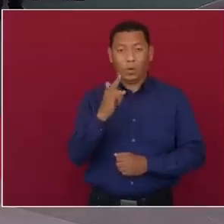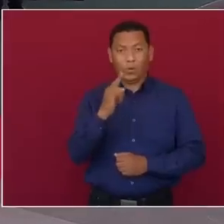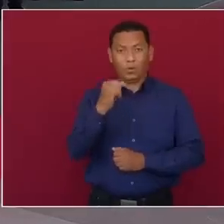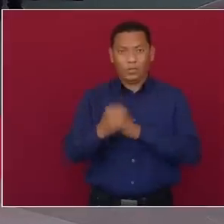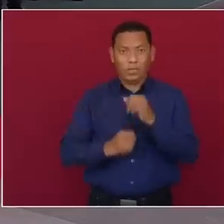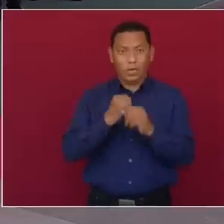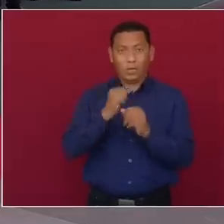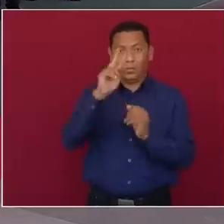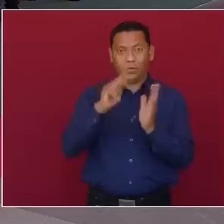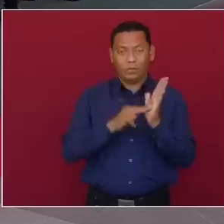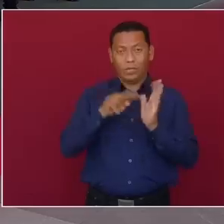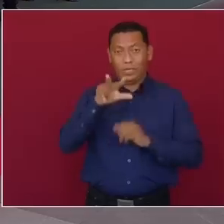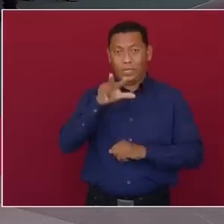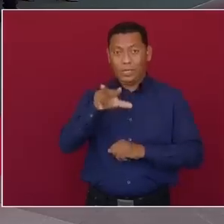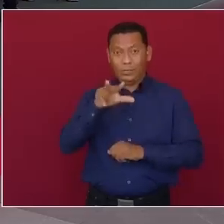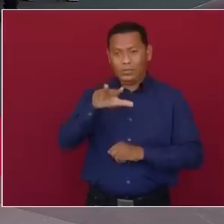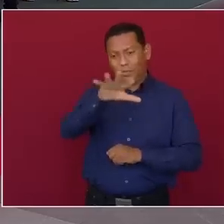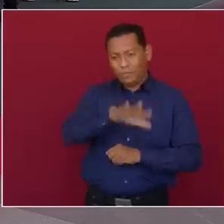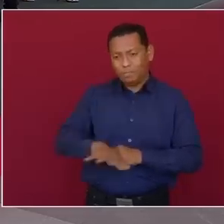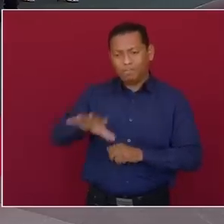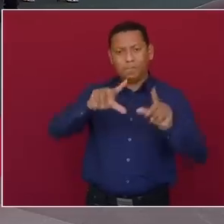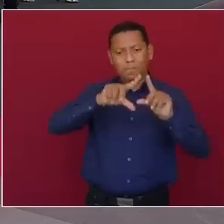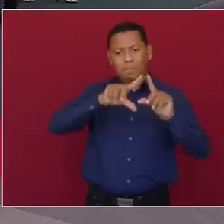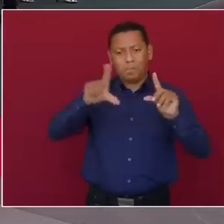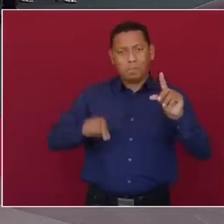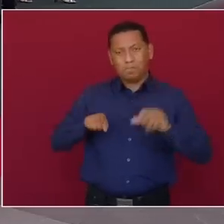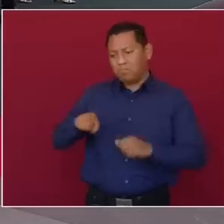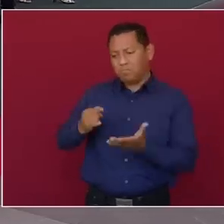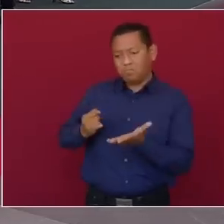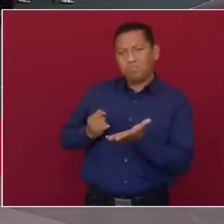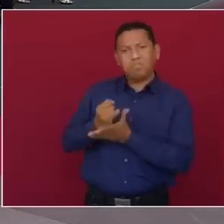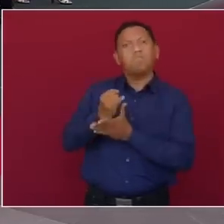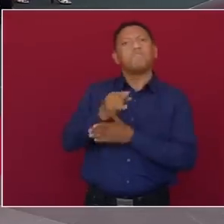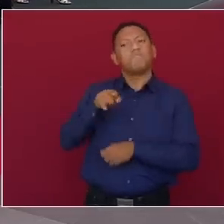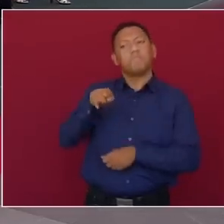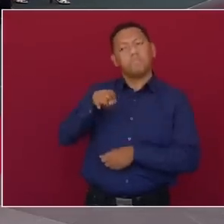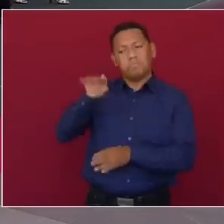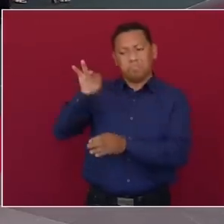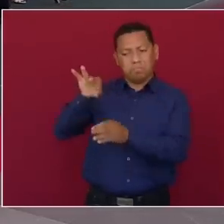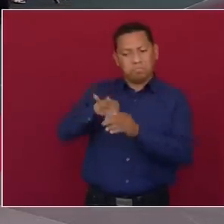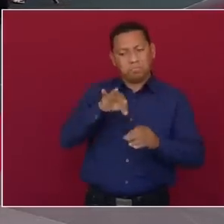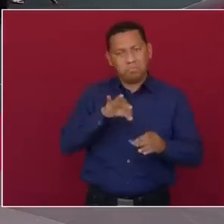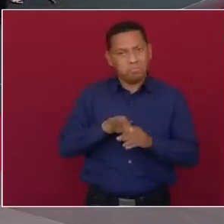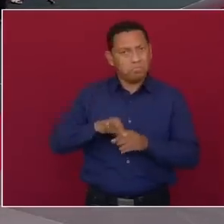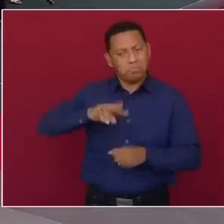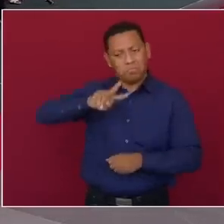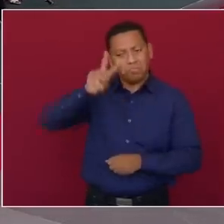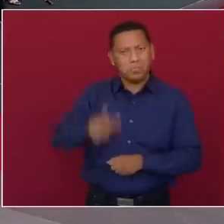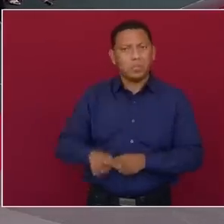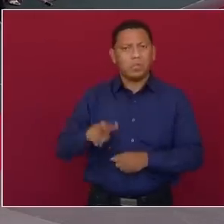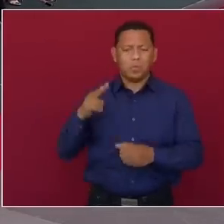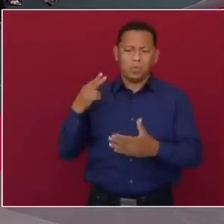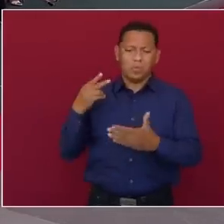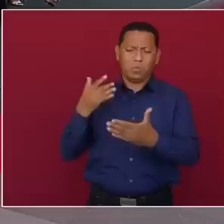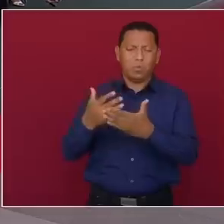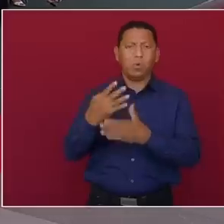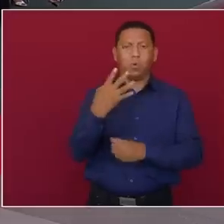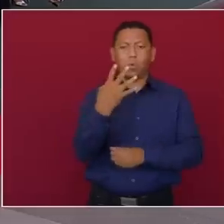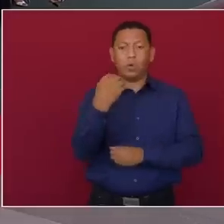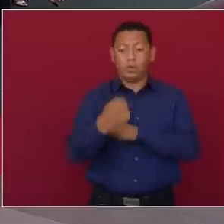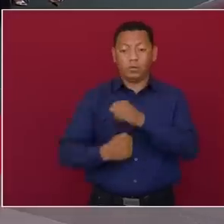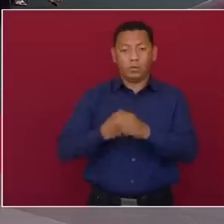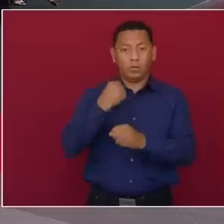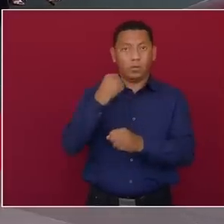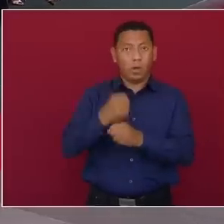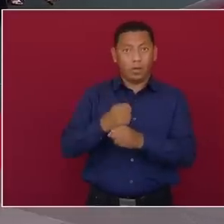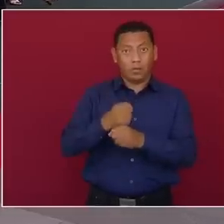1 de julio de 2018, el pueblo de México optó por un cambio verdadero. Hace justamente 4 años, la